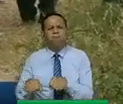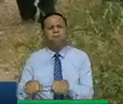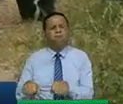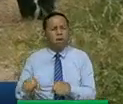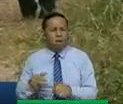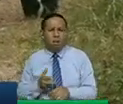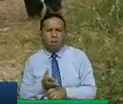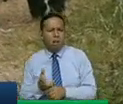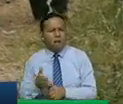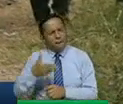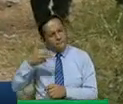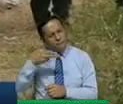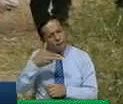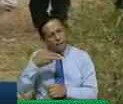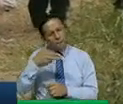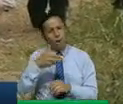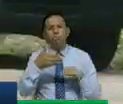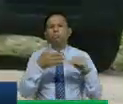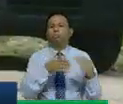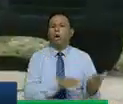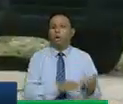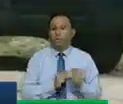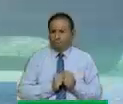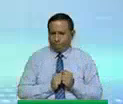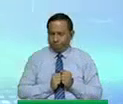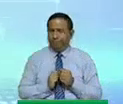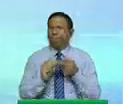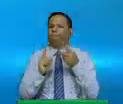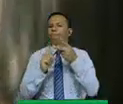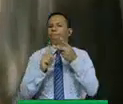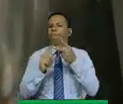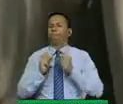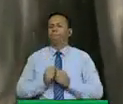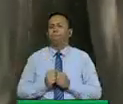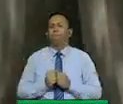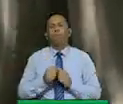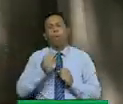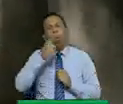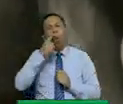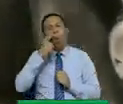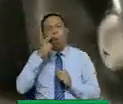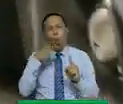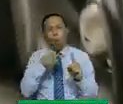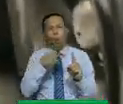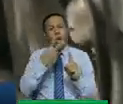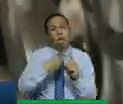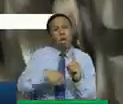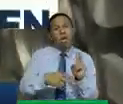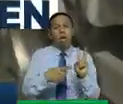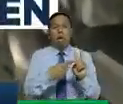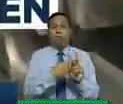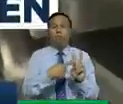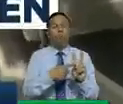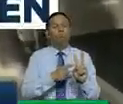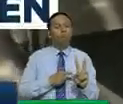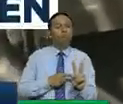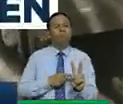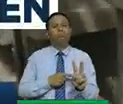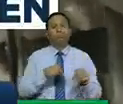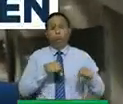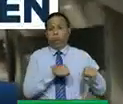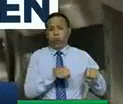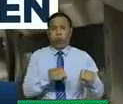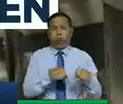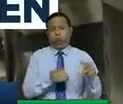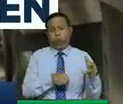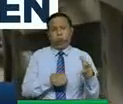y le dispararon. Además, un hombre y su hija murieron tras ser atropellados por un camión